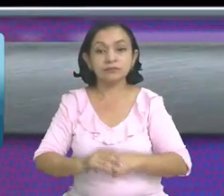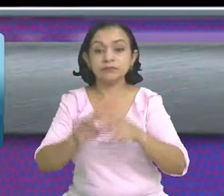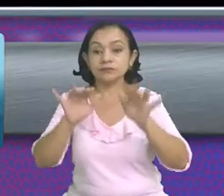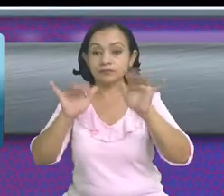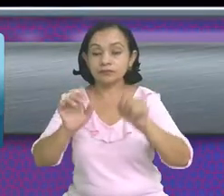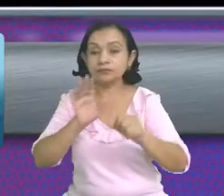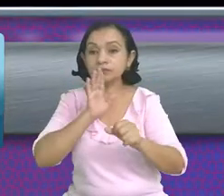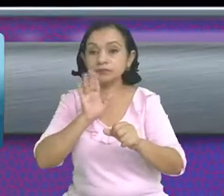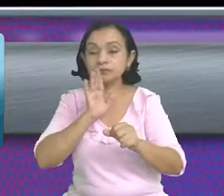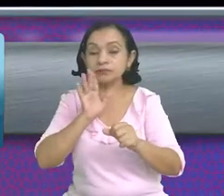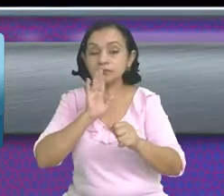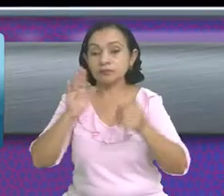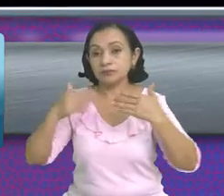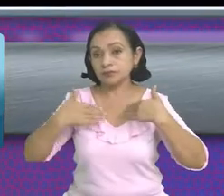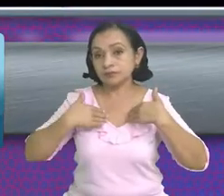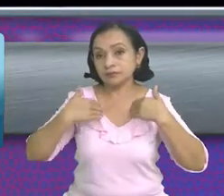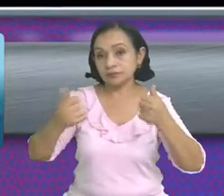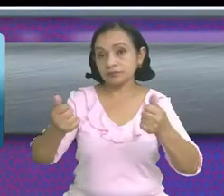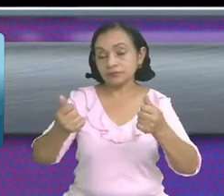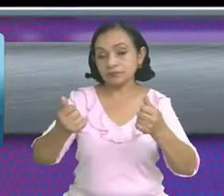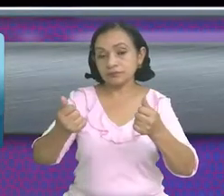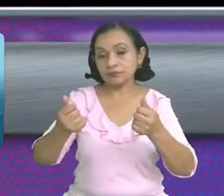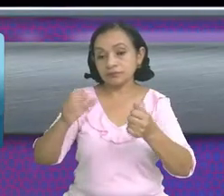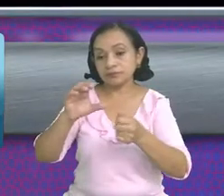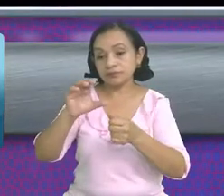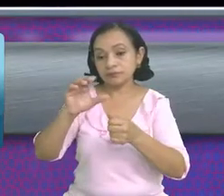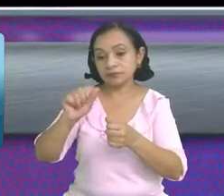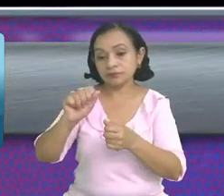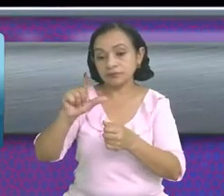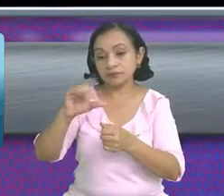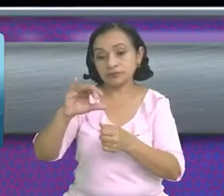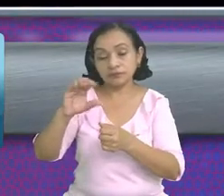hablado de las comidas saludables, es el aporte de calcio.